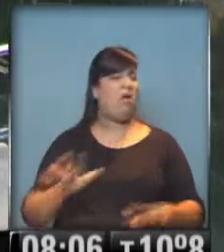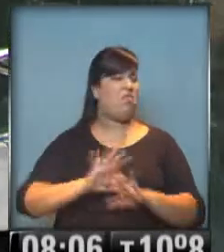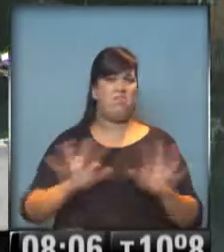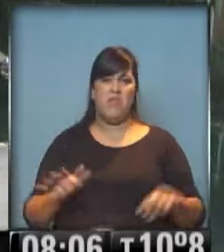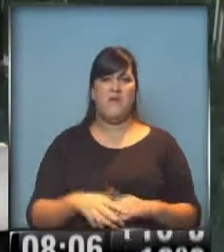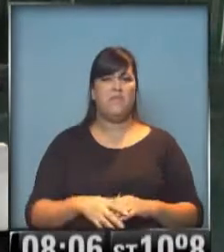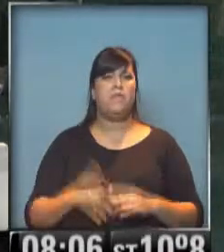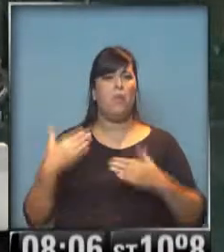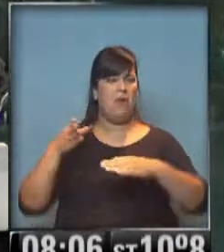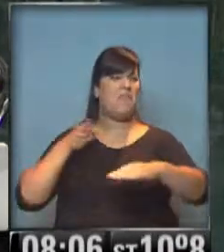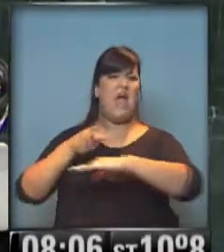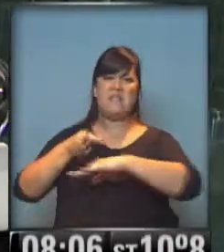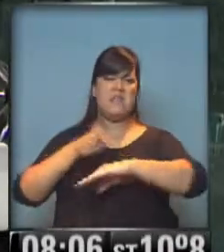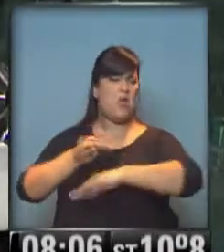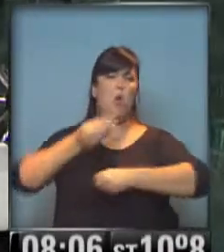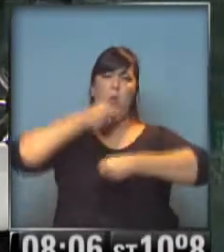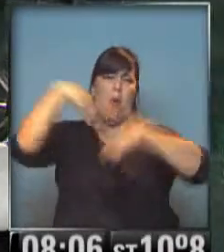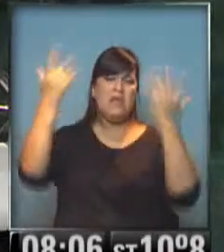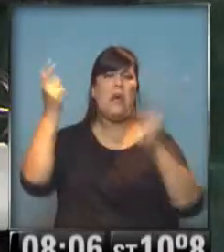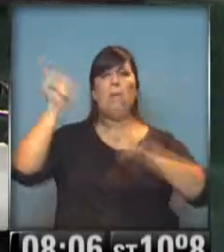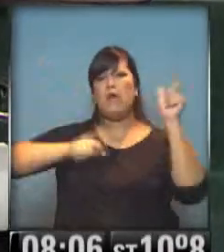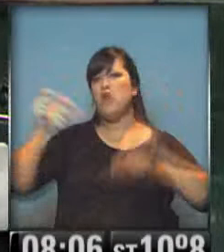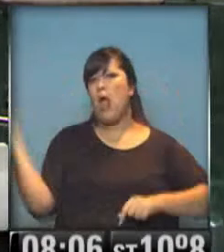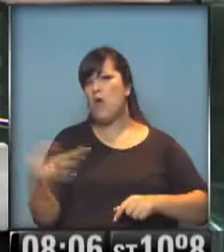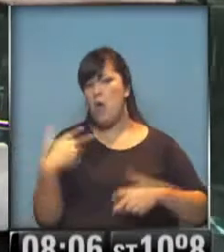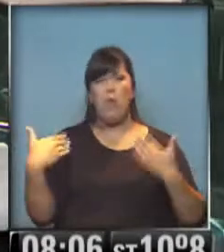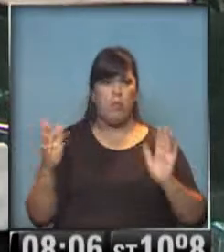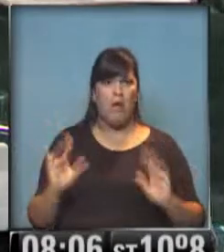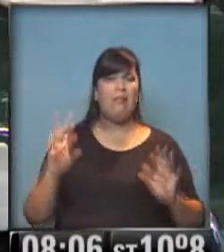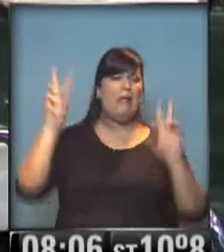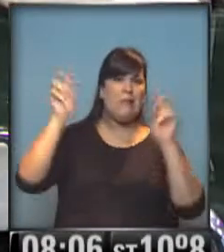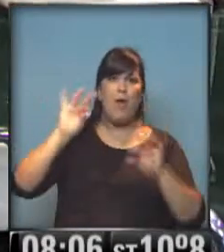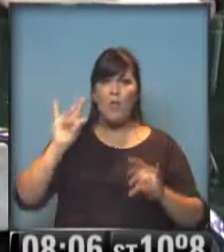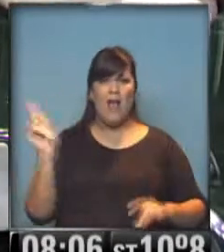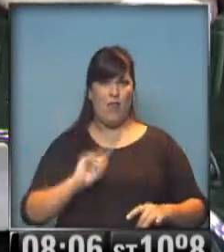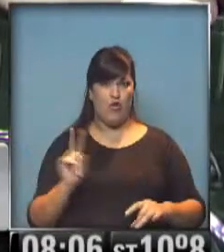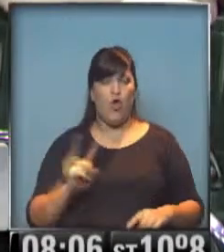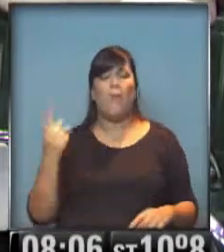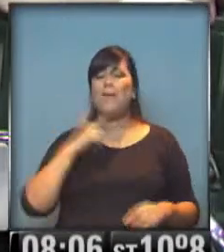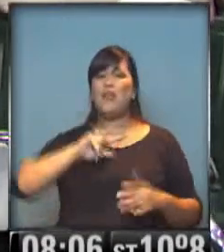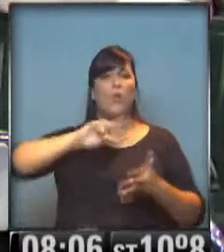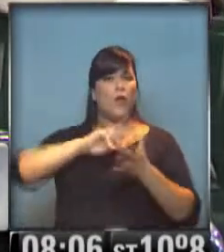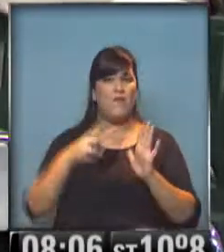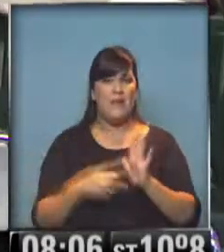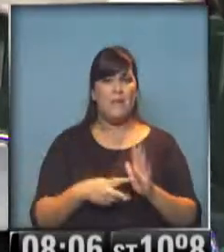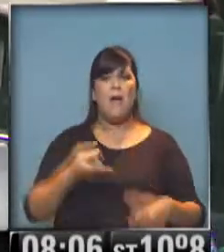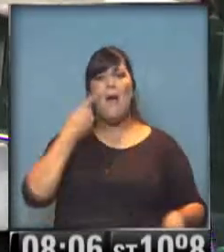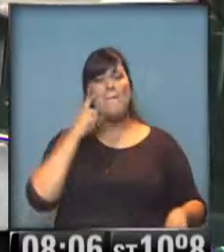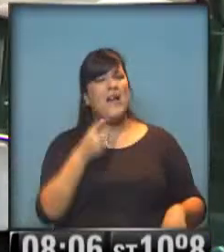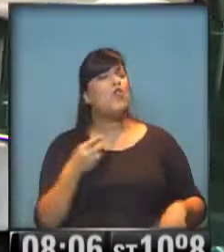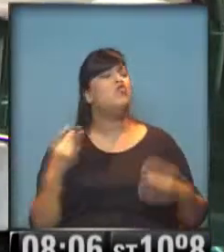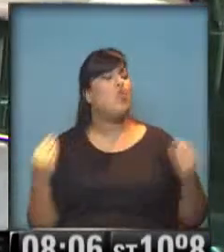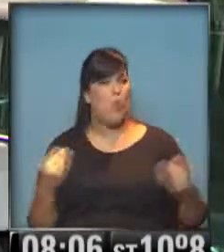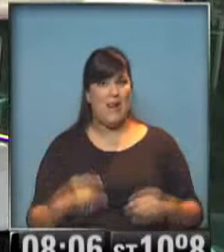y de acceder para cualquier persona común si el tema no aceptan complicado el problema empieza cuál es el riesgo en el problema